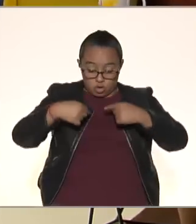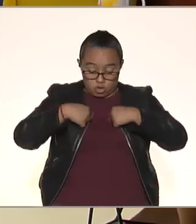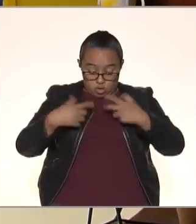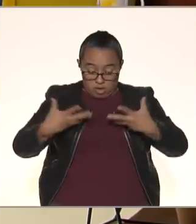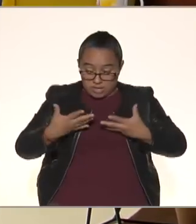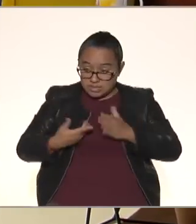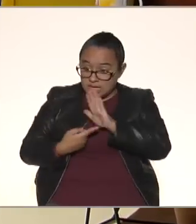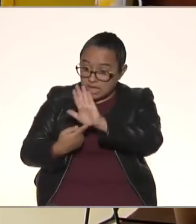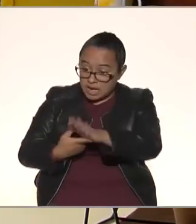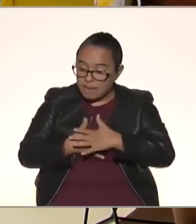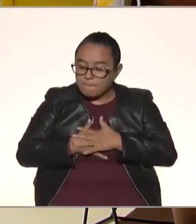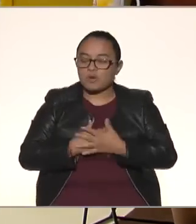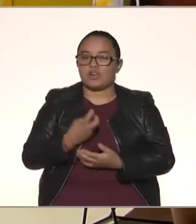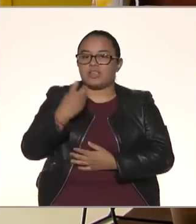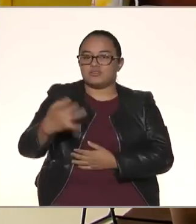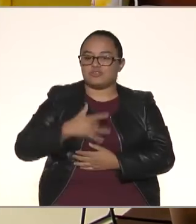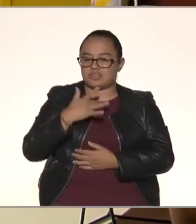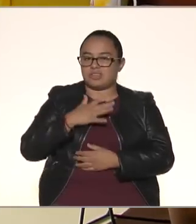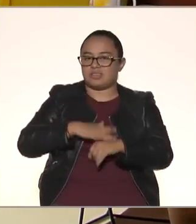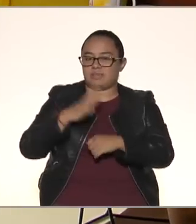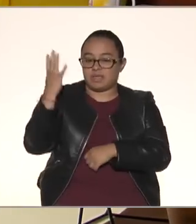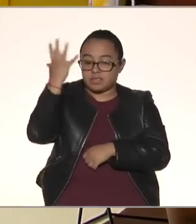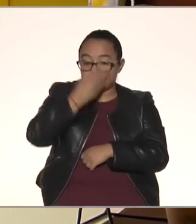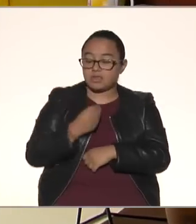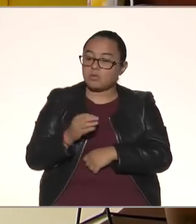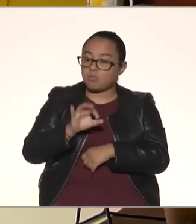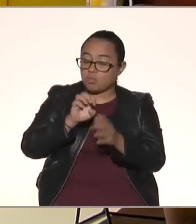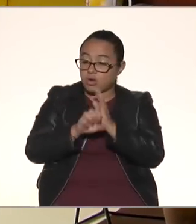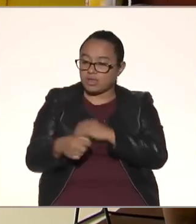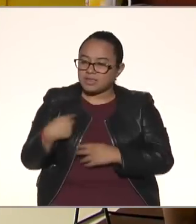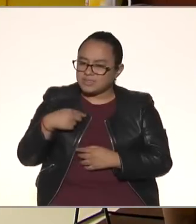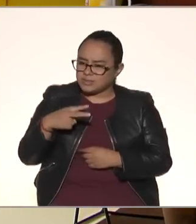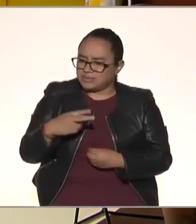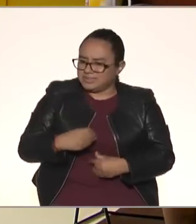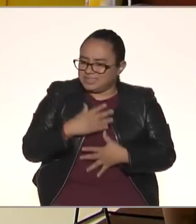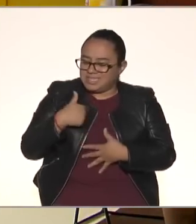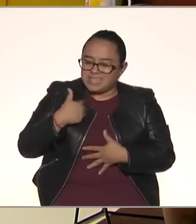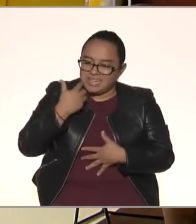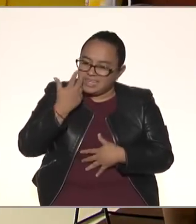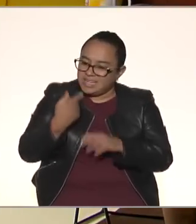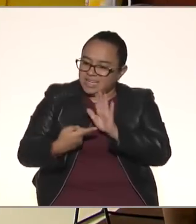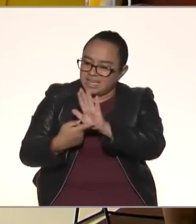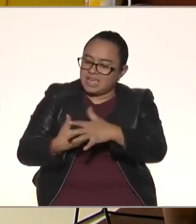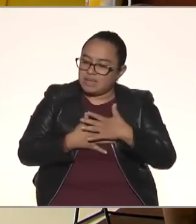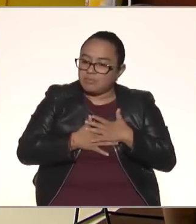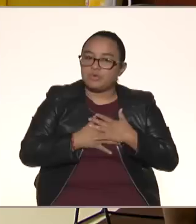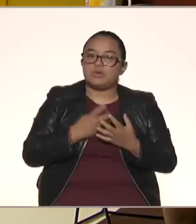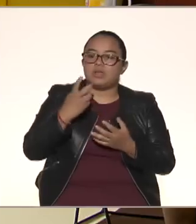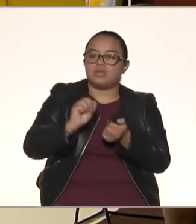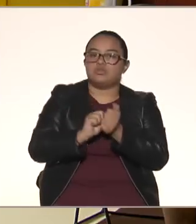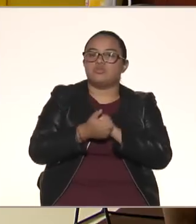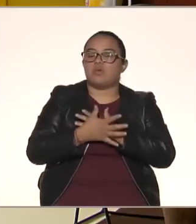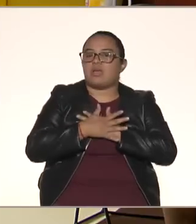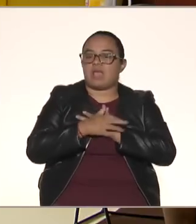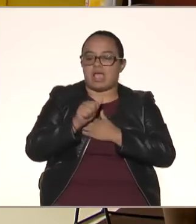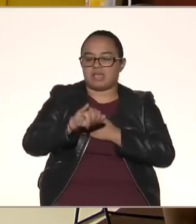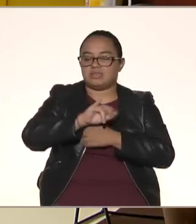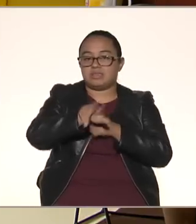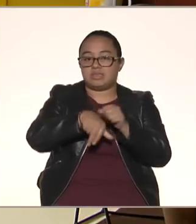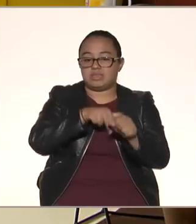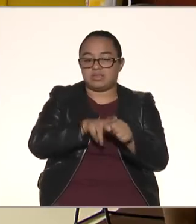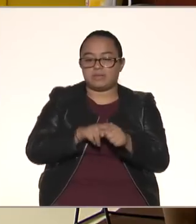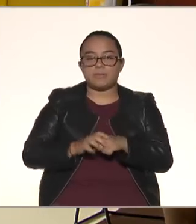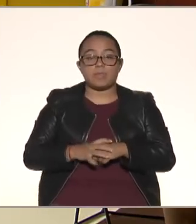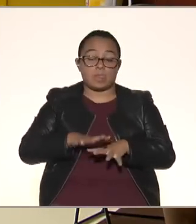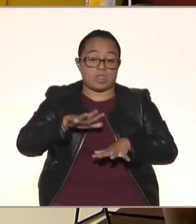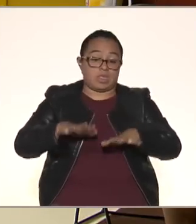generamos, y si la otra persona, nos inspira a dar lo mejor de nosotros, nos volvemos amorosos, de naturaleza. Y a veces